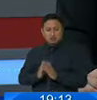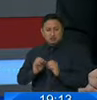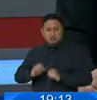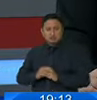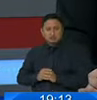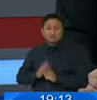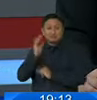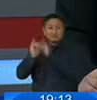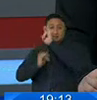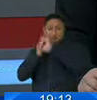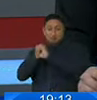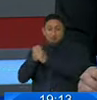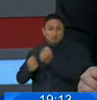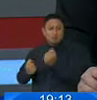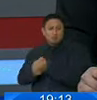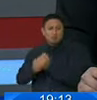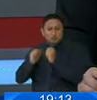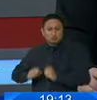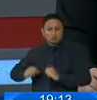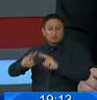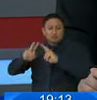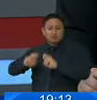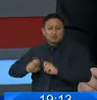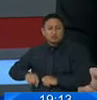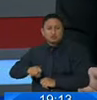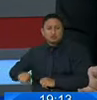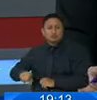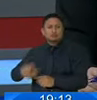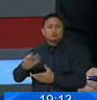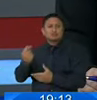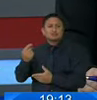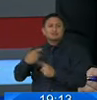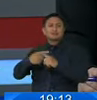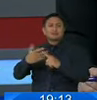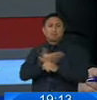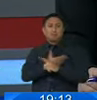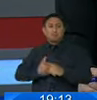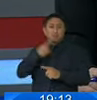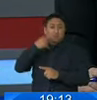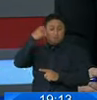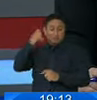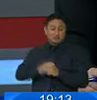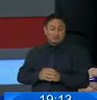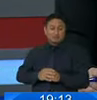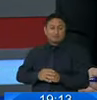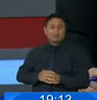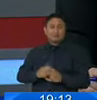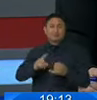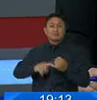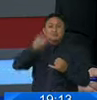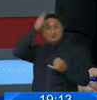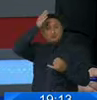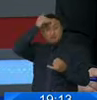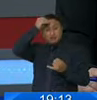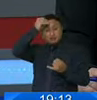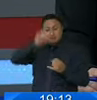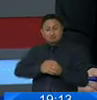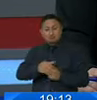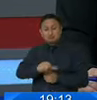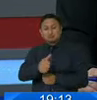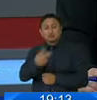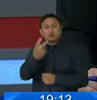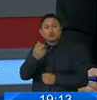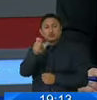penal internacional para que se investiguen los movimientos económicos del expresidente Correa, Jorge Glass, y de más de una docena